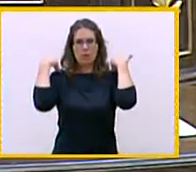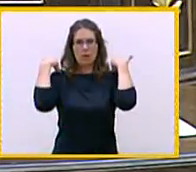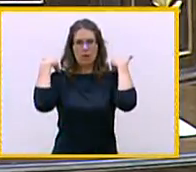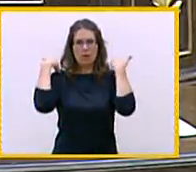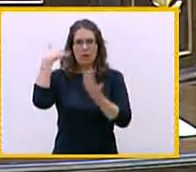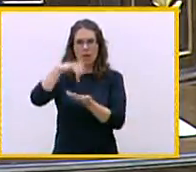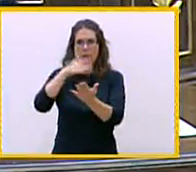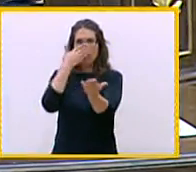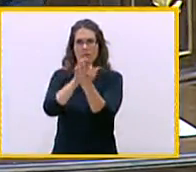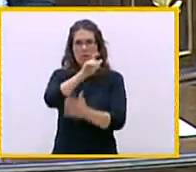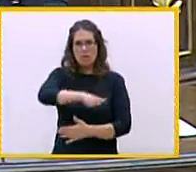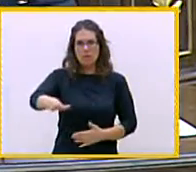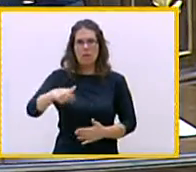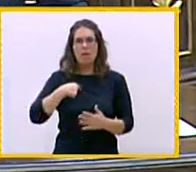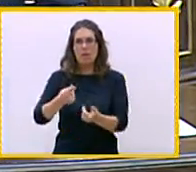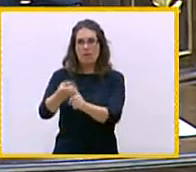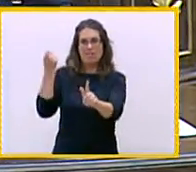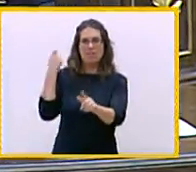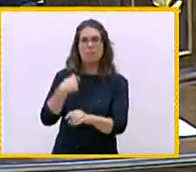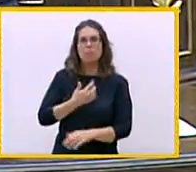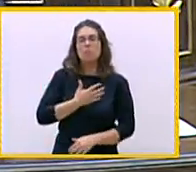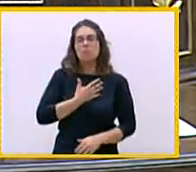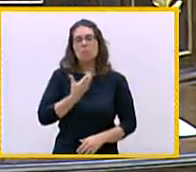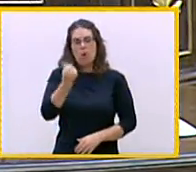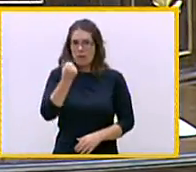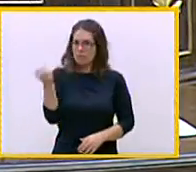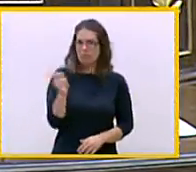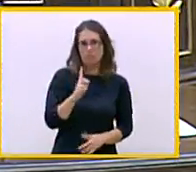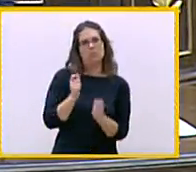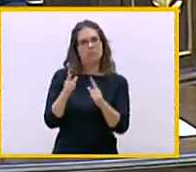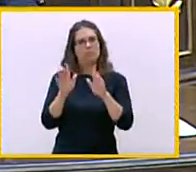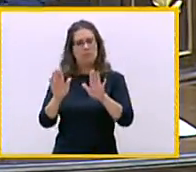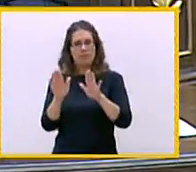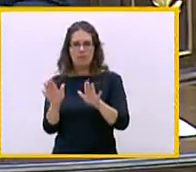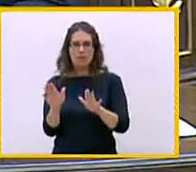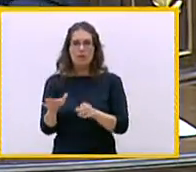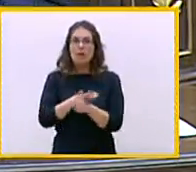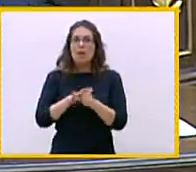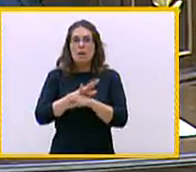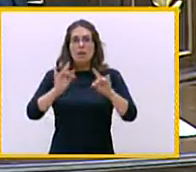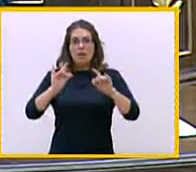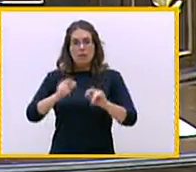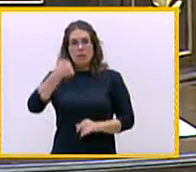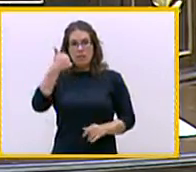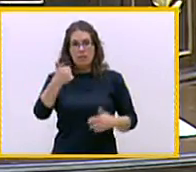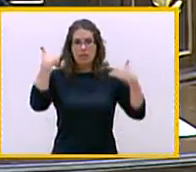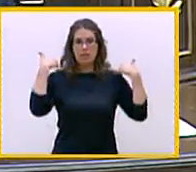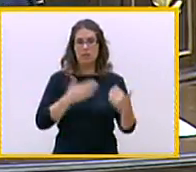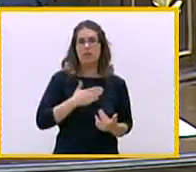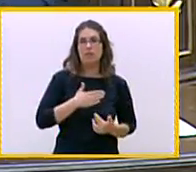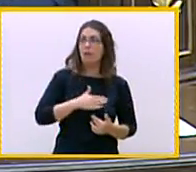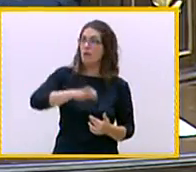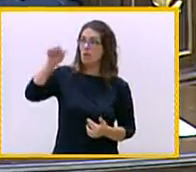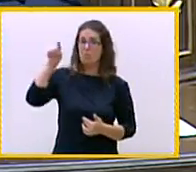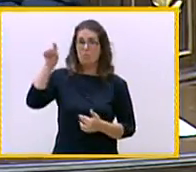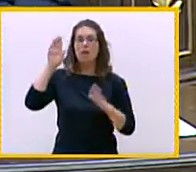sus compatriotas. En el ámbito territorial que más nos concierne, en Europa, la crisis está suponiendo un enorme